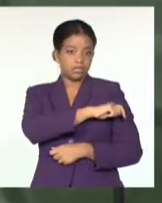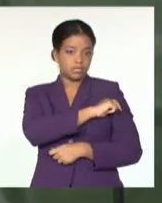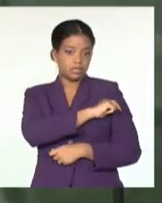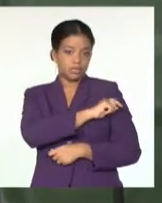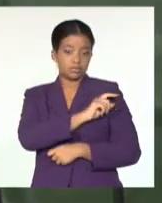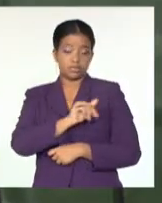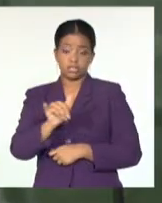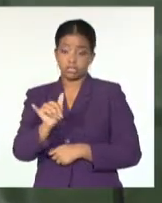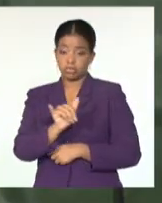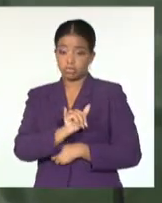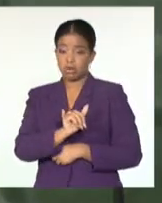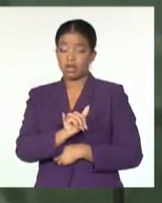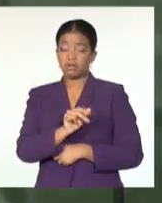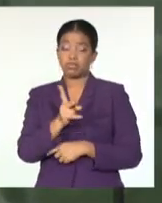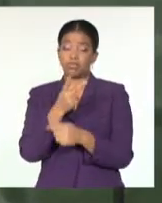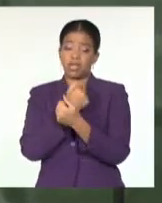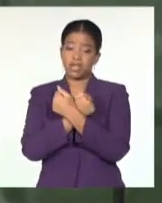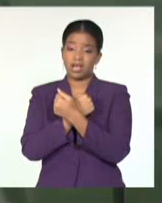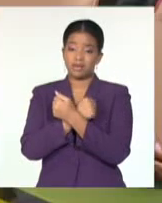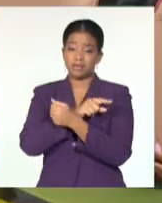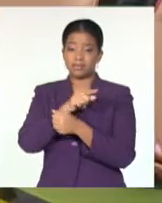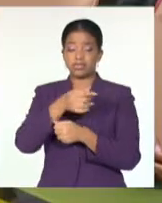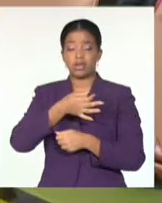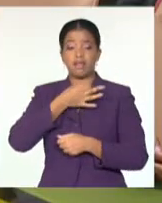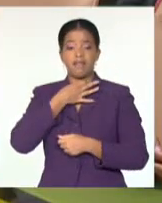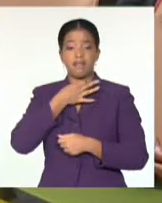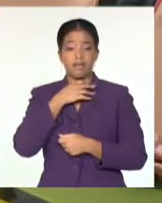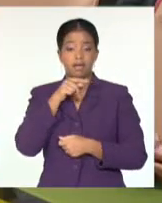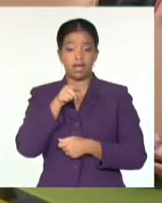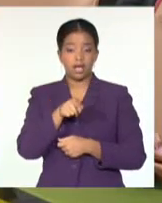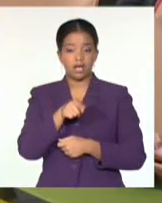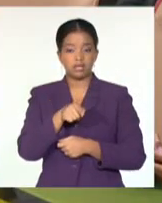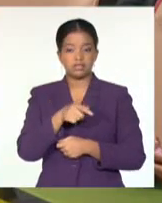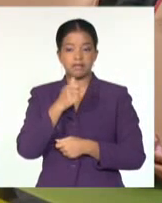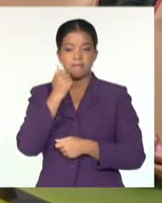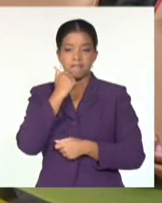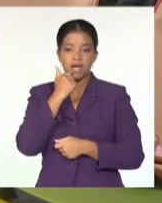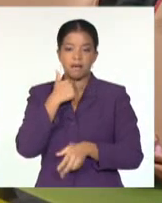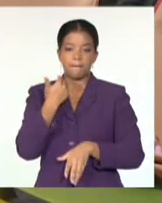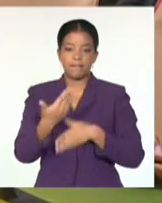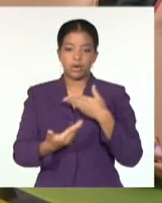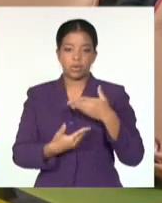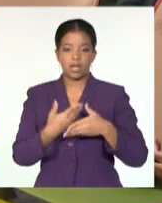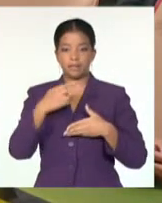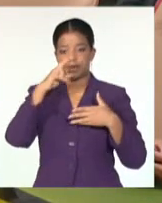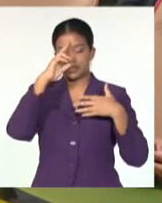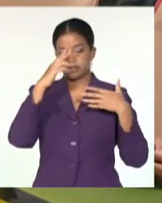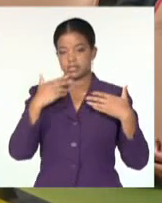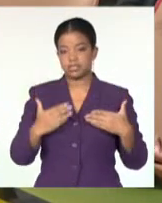los más vulnerables, y generan crisis sanitarias